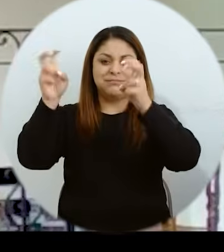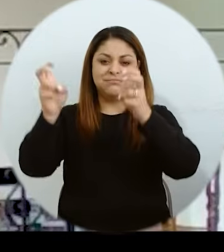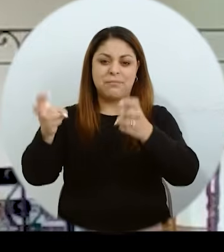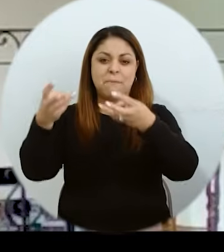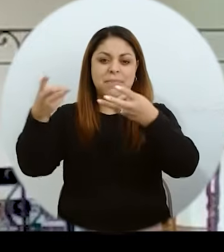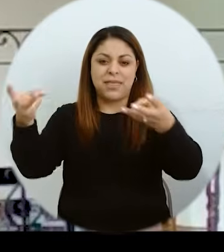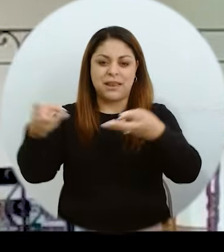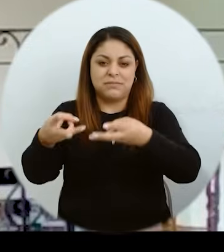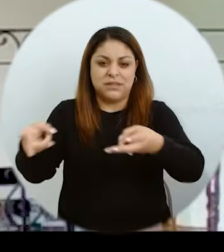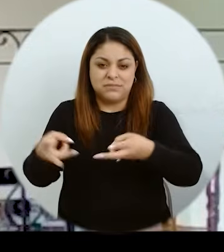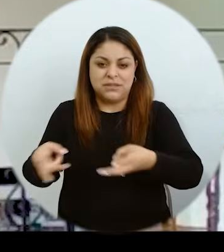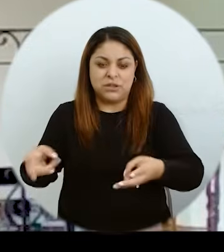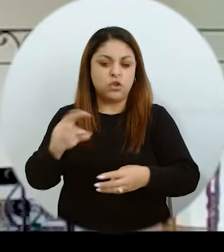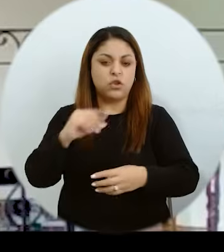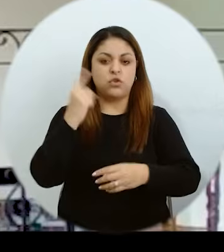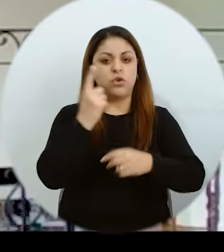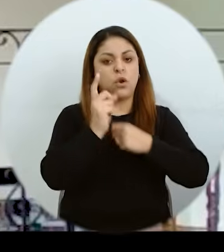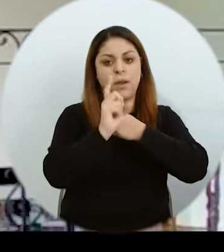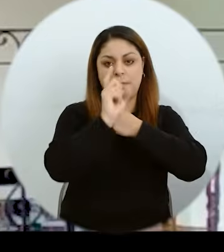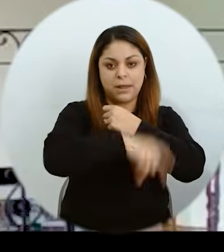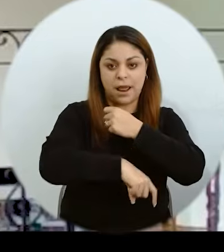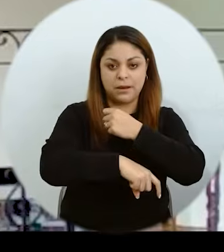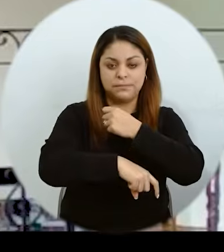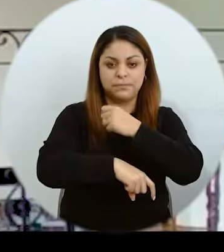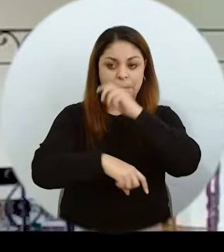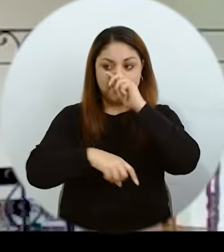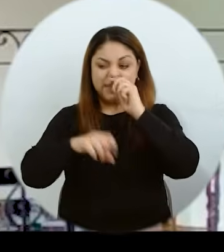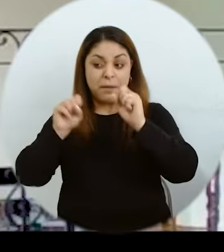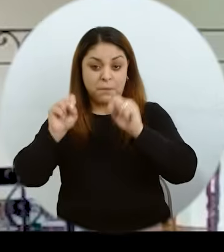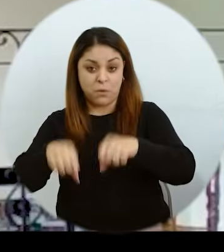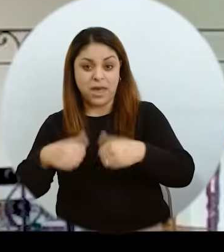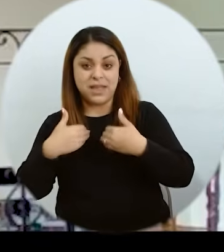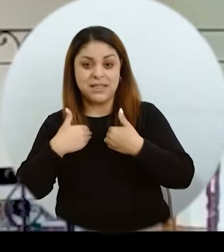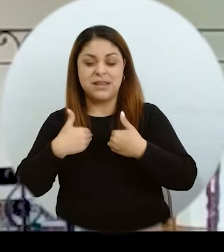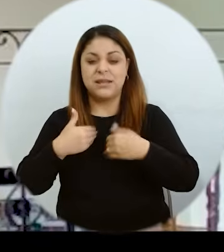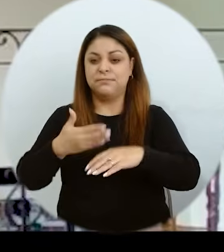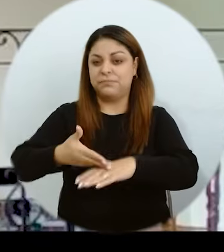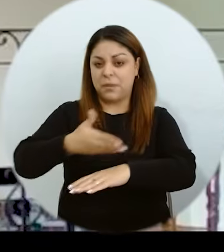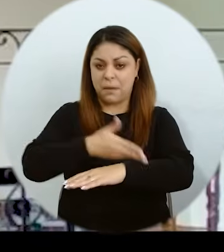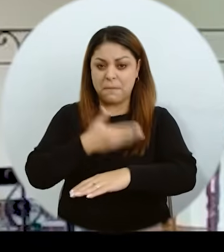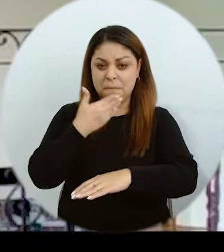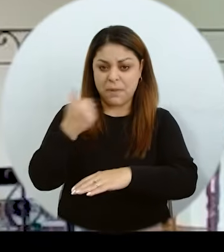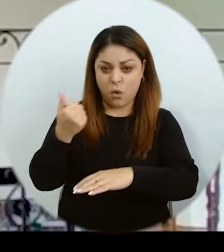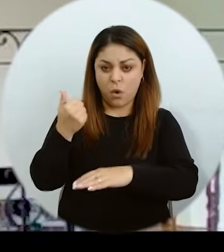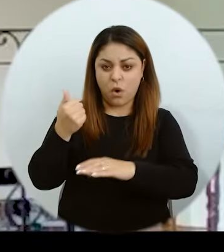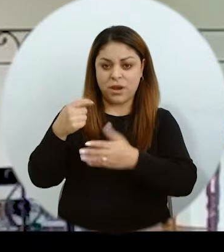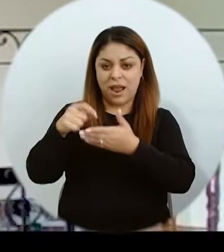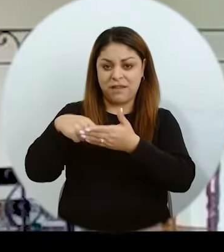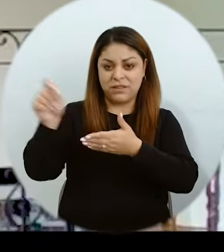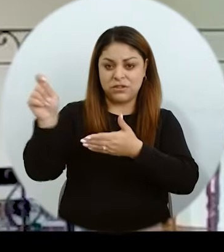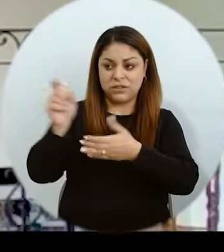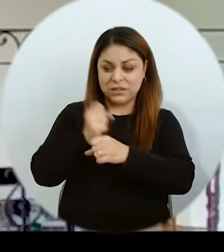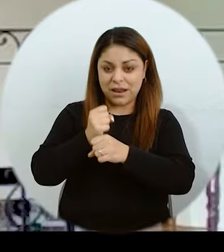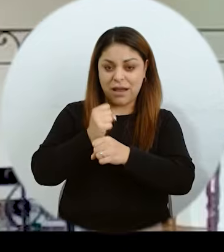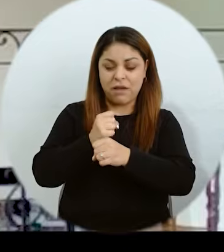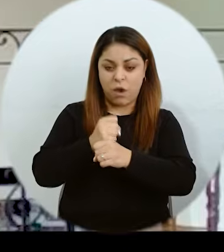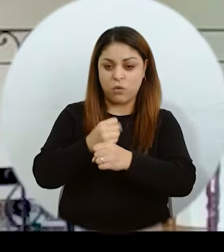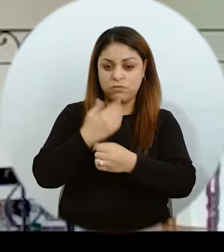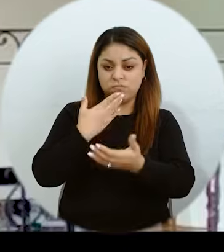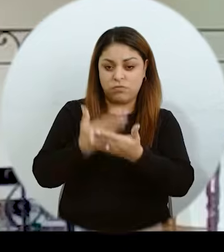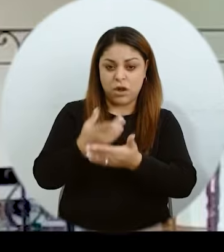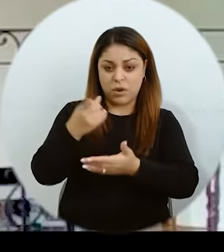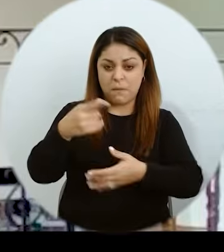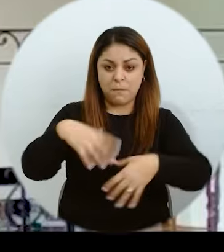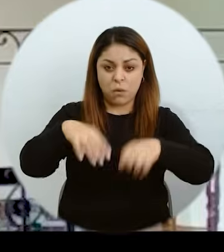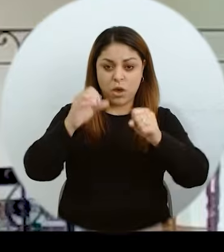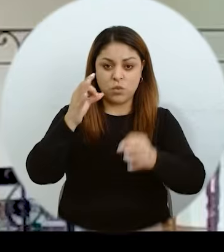muchísimas otras materias aparte de penal, podría abarcarse una mejor calificación del trabajo